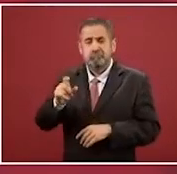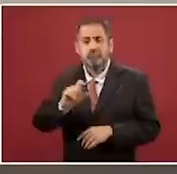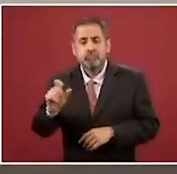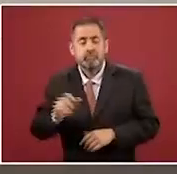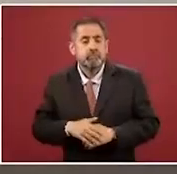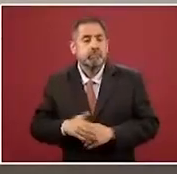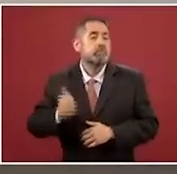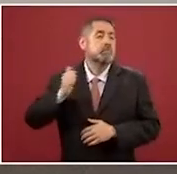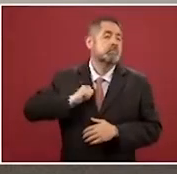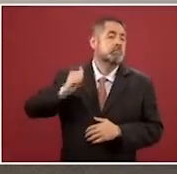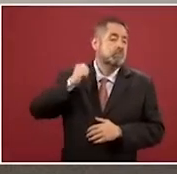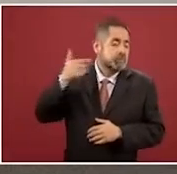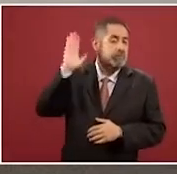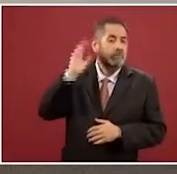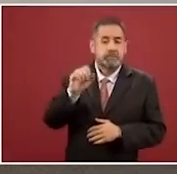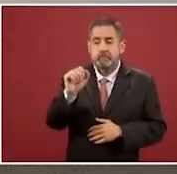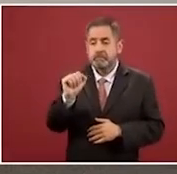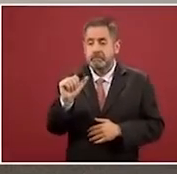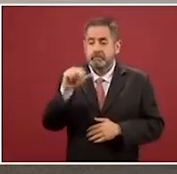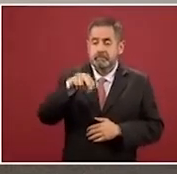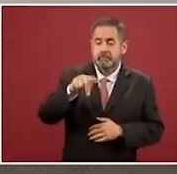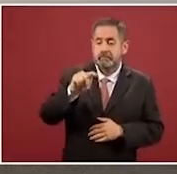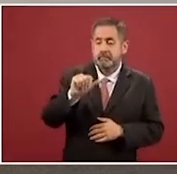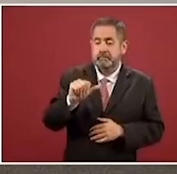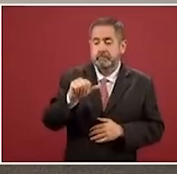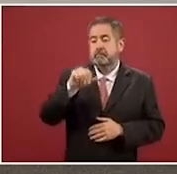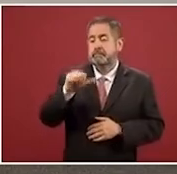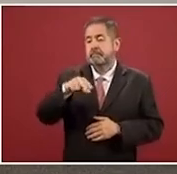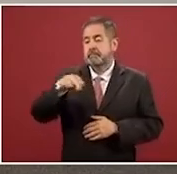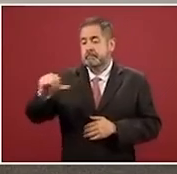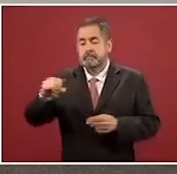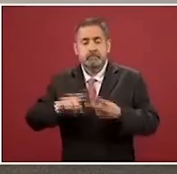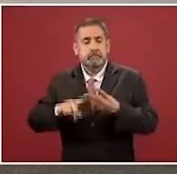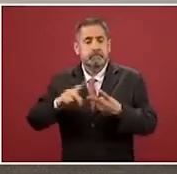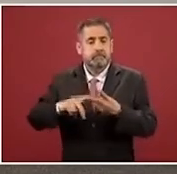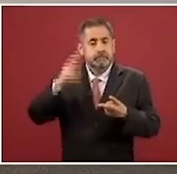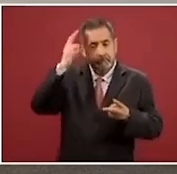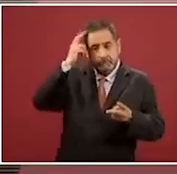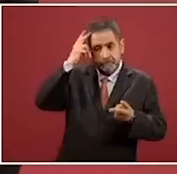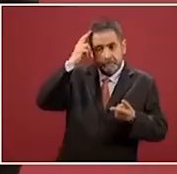Cuando Antonio López de Santa Anna y cuando Porfirio Díaz.